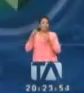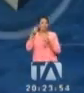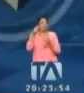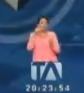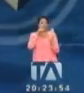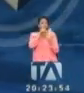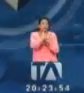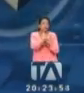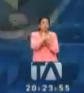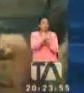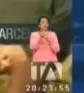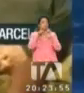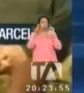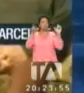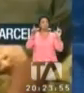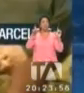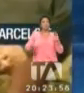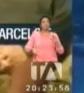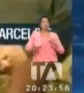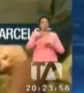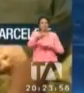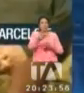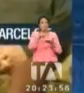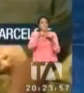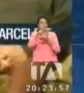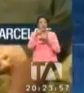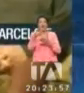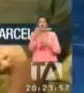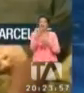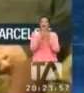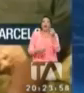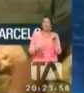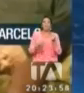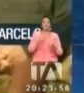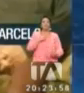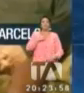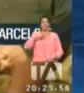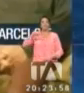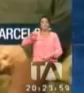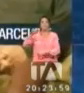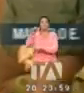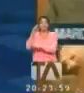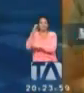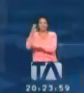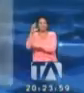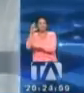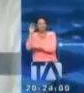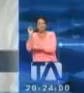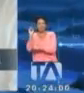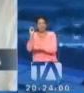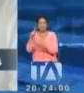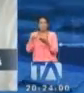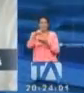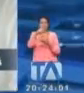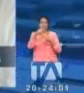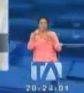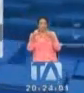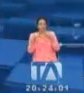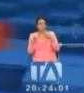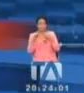Traders y esta a Percy Trading, ambas de Marcelo E., también detenido en el caso. A Mosquera se le habrían hecho dos pagos,